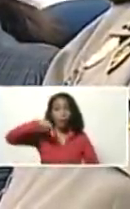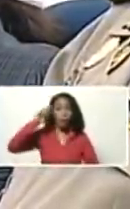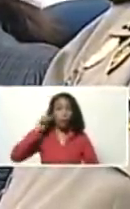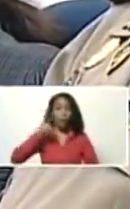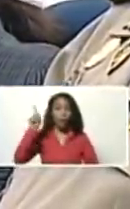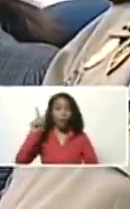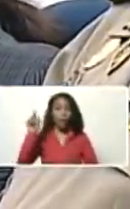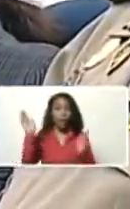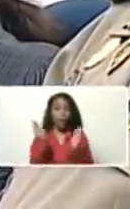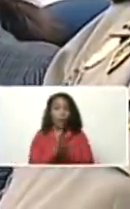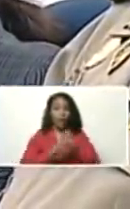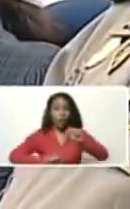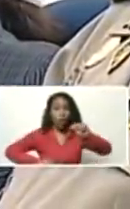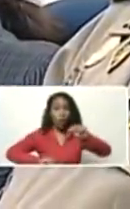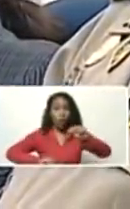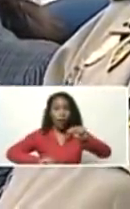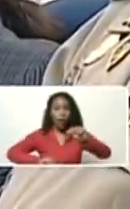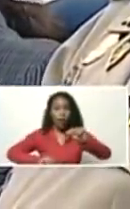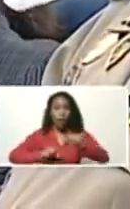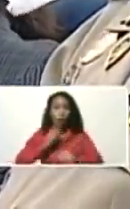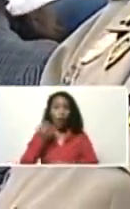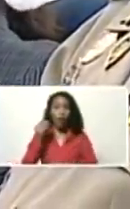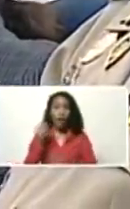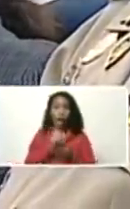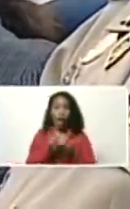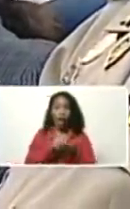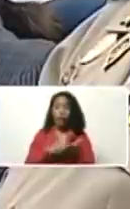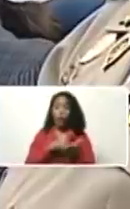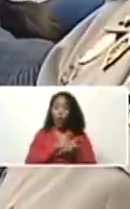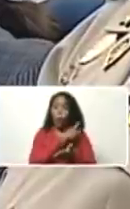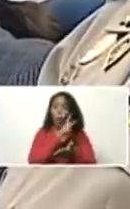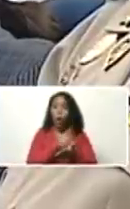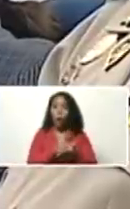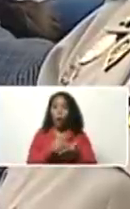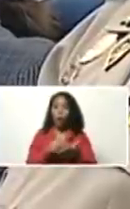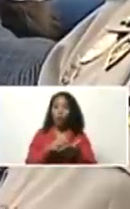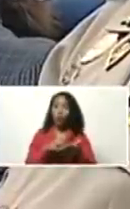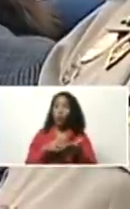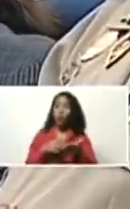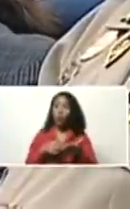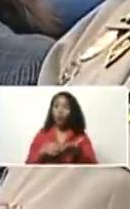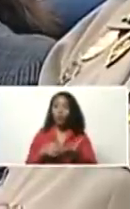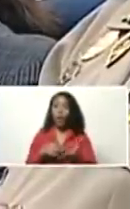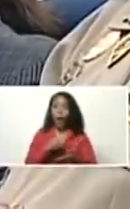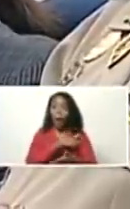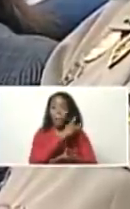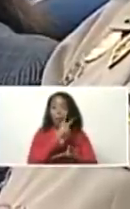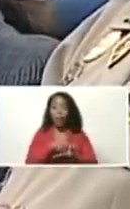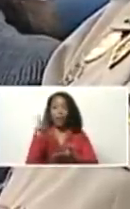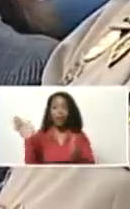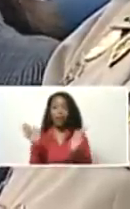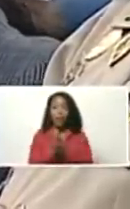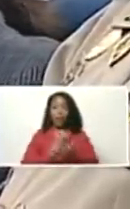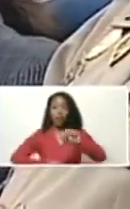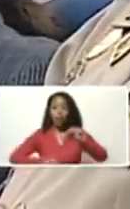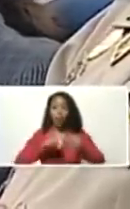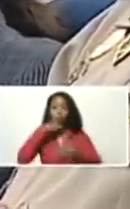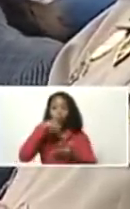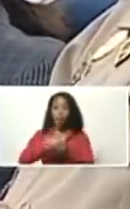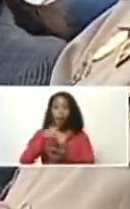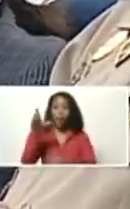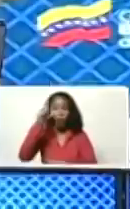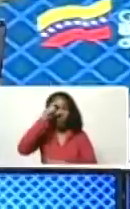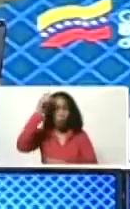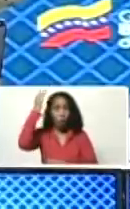San Cristóbal. Cuanta muchacha pasaba le leía un poema. El poeta de San Cristóbal lo llaman, Alfred